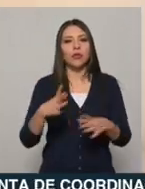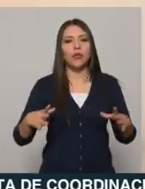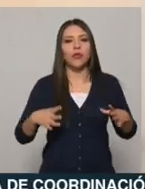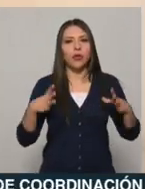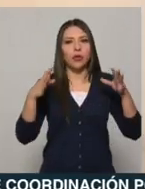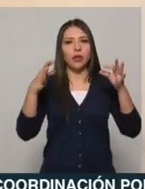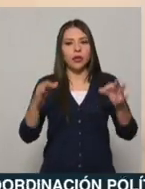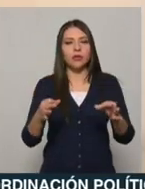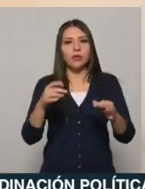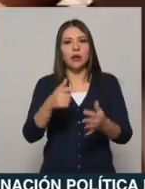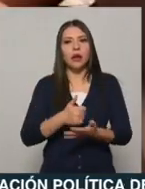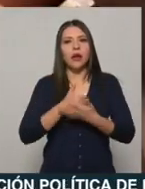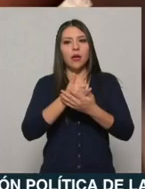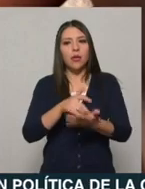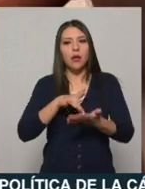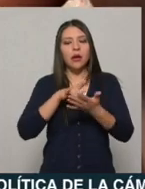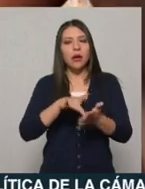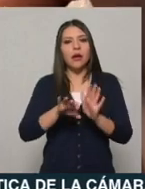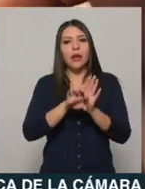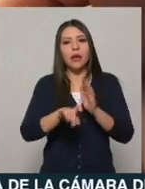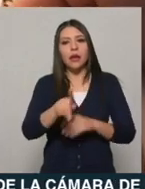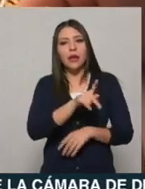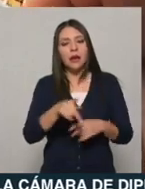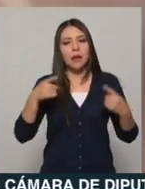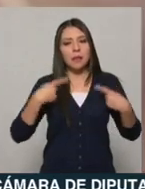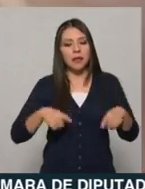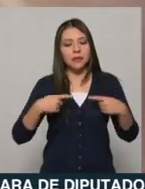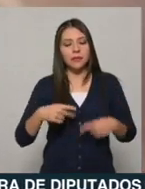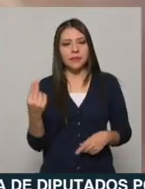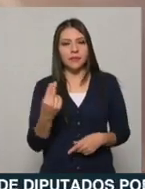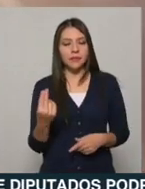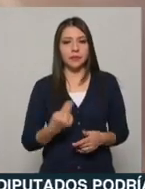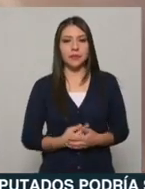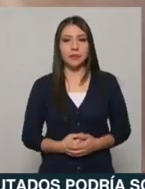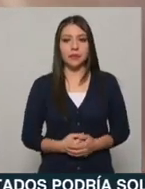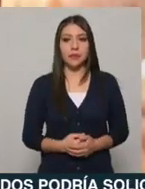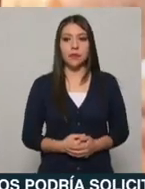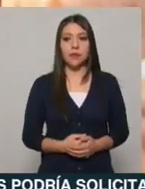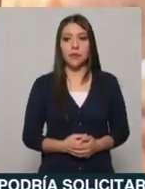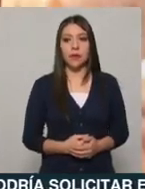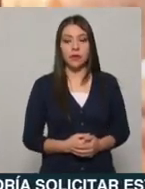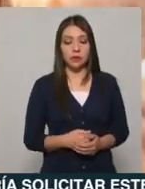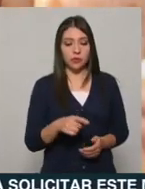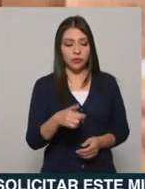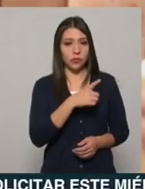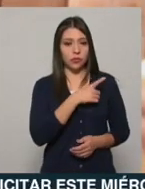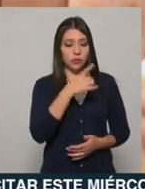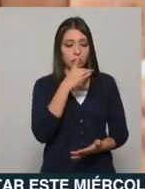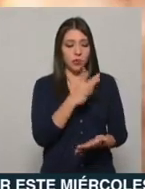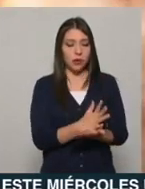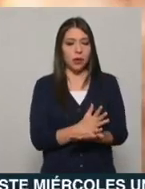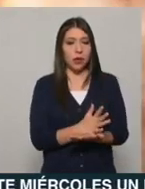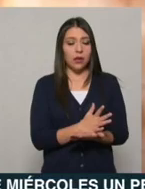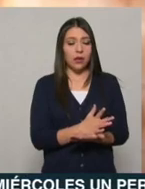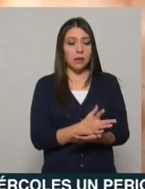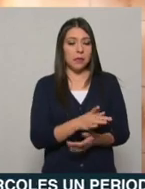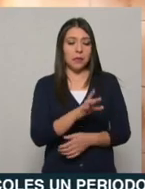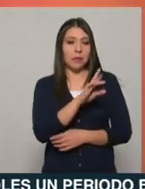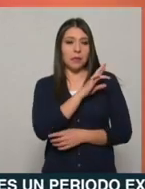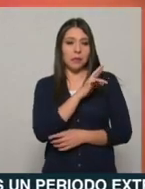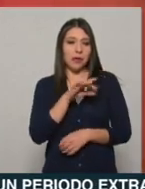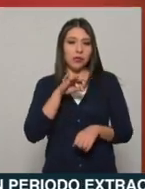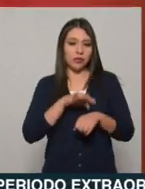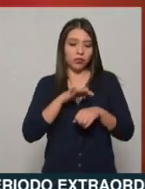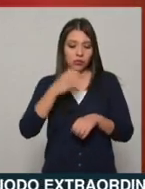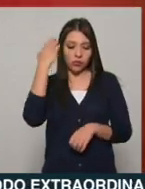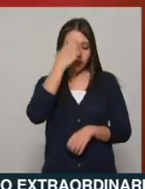una alternativa más para estos pacientes sensibilizados. Doctora, ¿se practica solamente en salud privada o también en el ámbito público? Buscamos